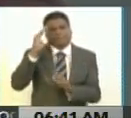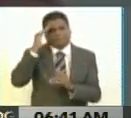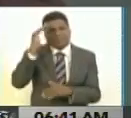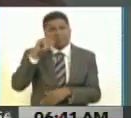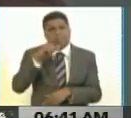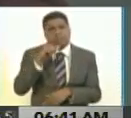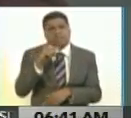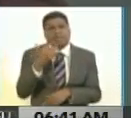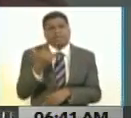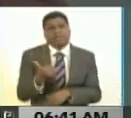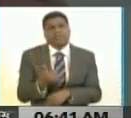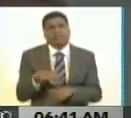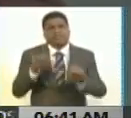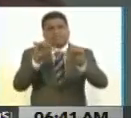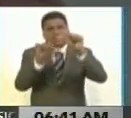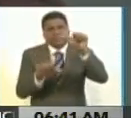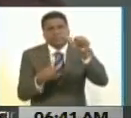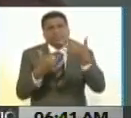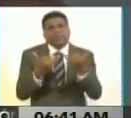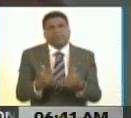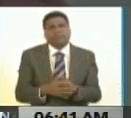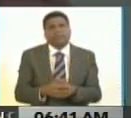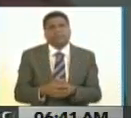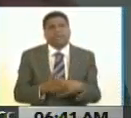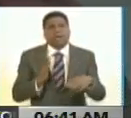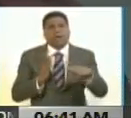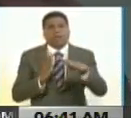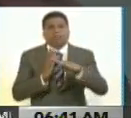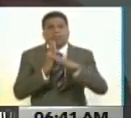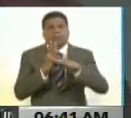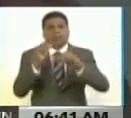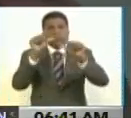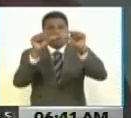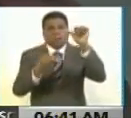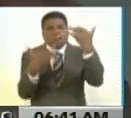en este segmento, nos vamos al corte y venimos con más de La Pauta de Hoy.